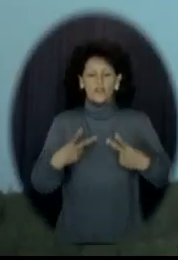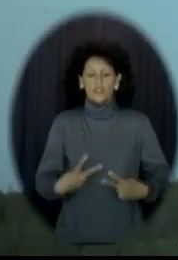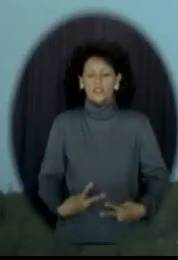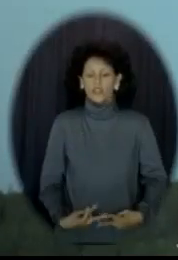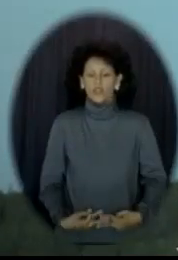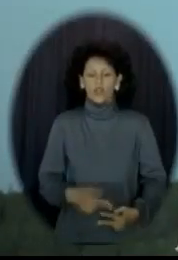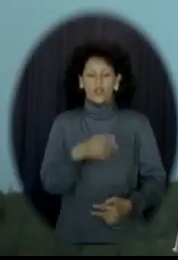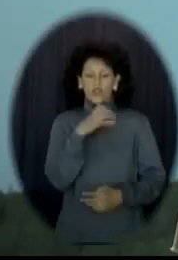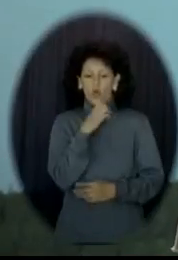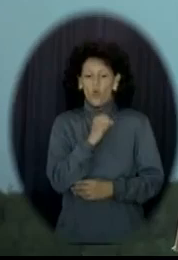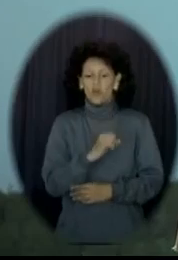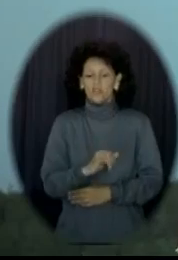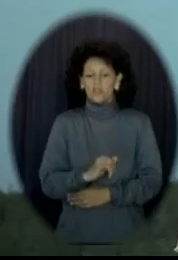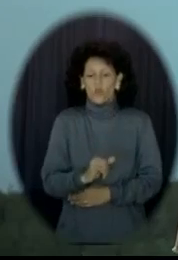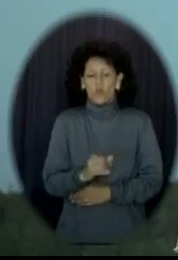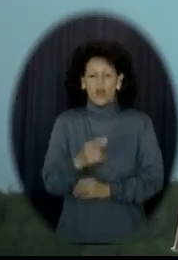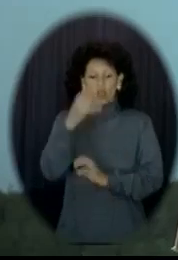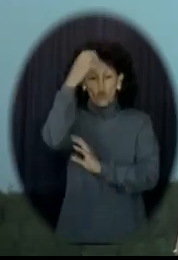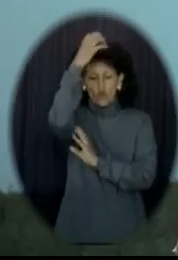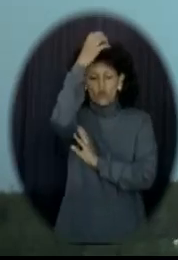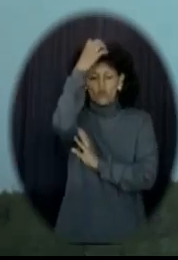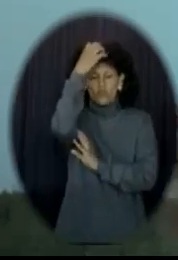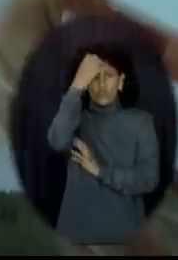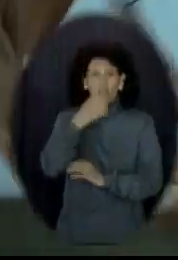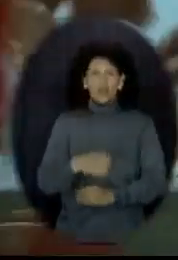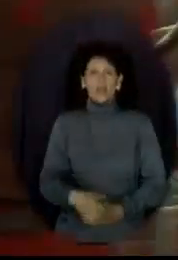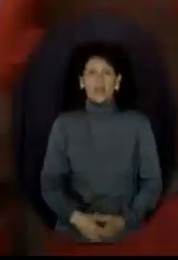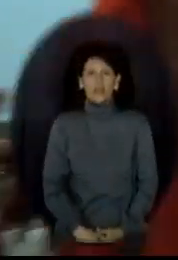Esta túnica no es de un rey.